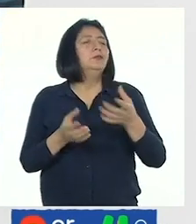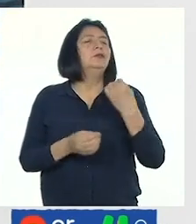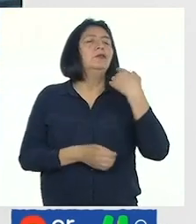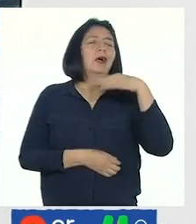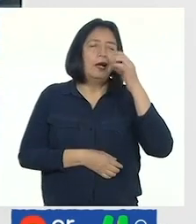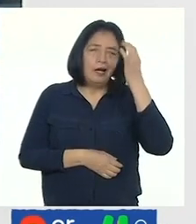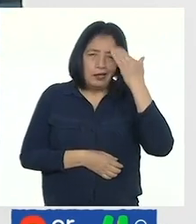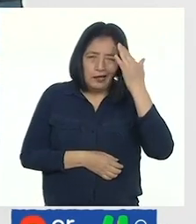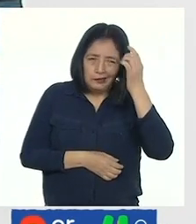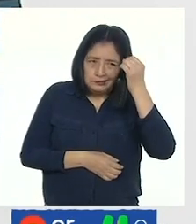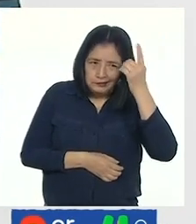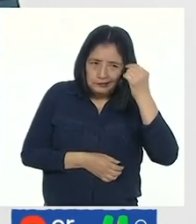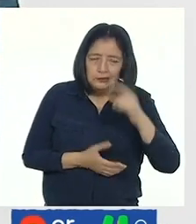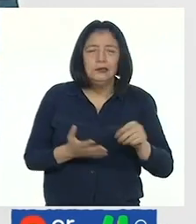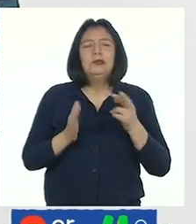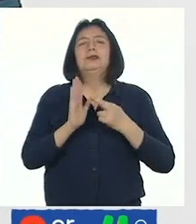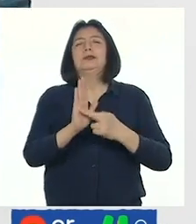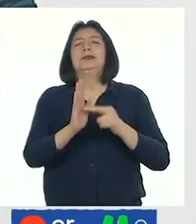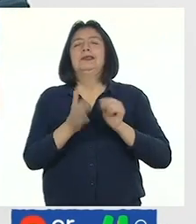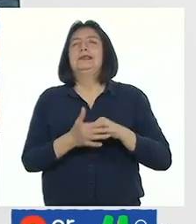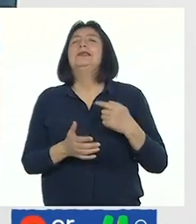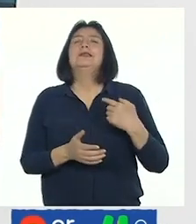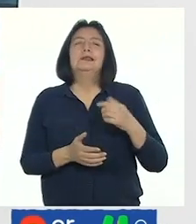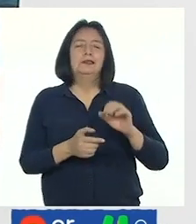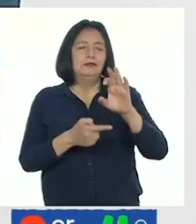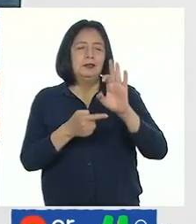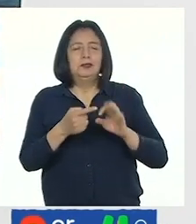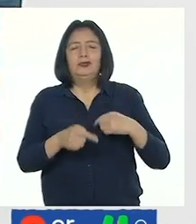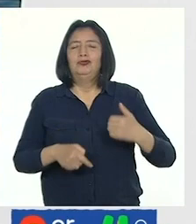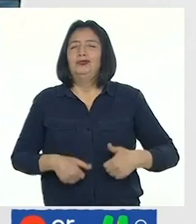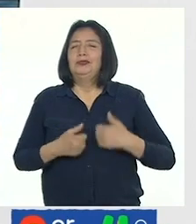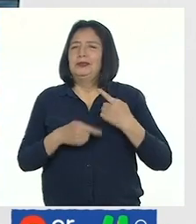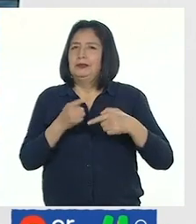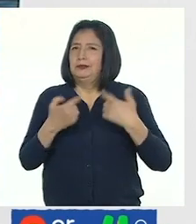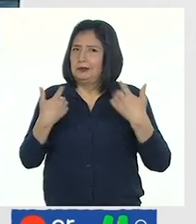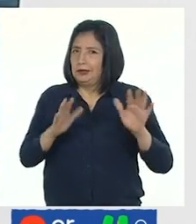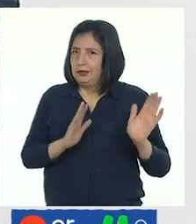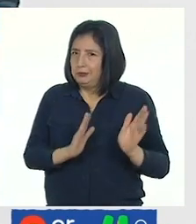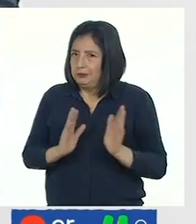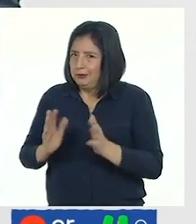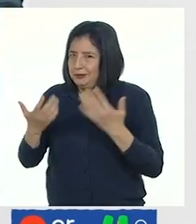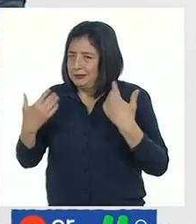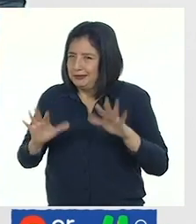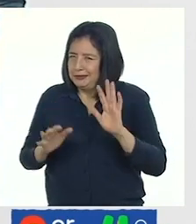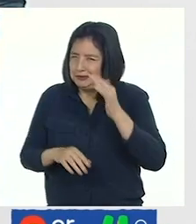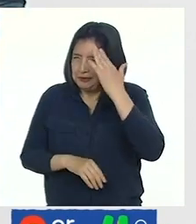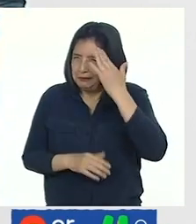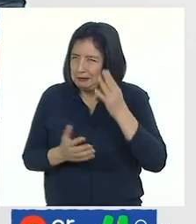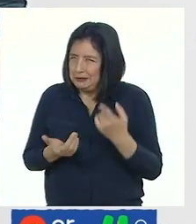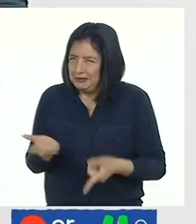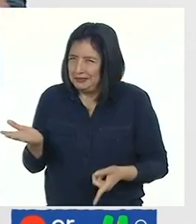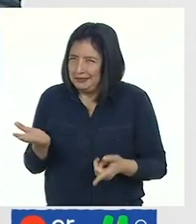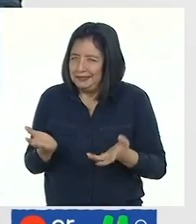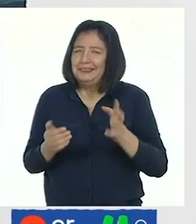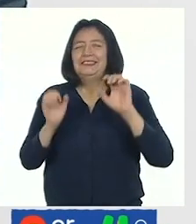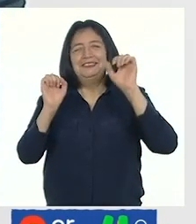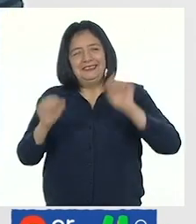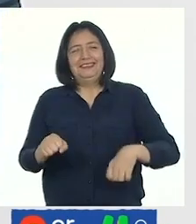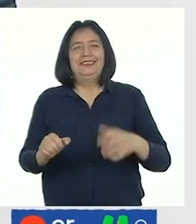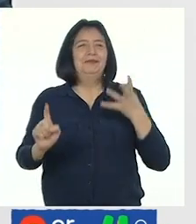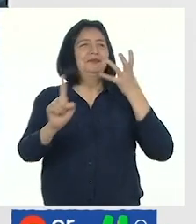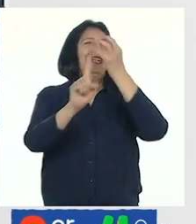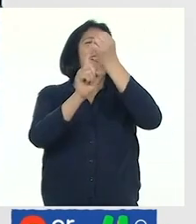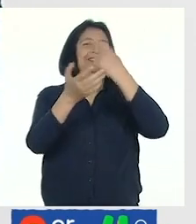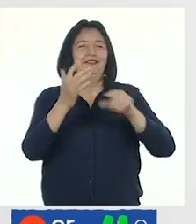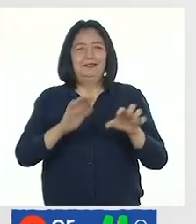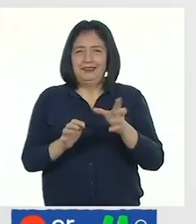y representar fracciones en su vida diaria. ¡Qué genial! ¿Están preparados? ¿Saben para qué? ¡Para